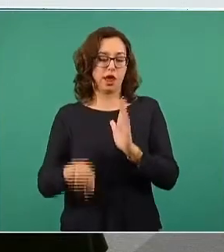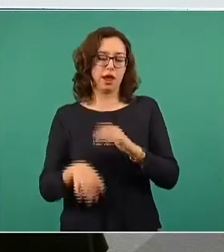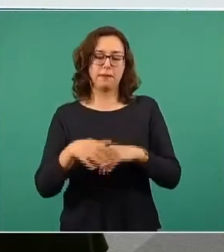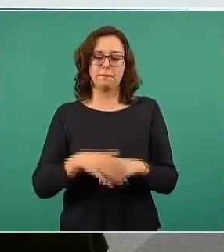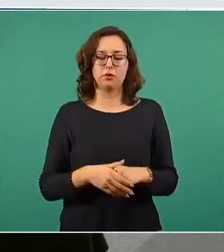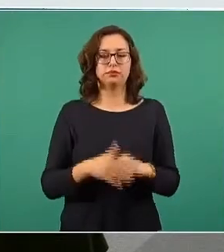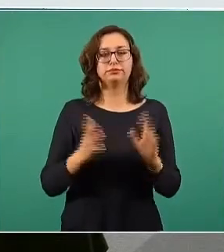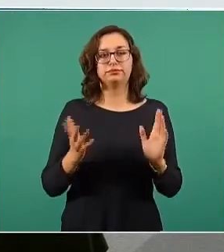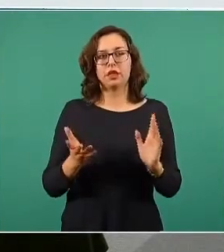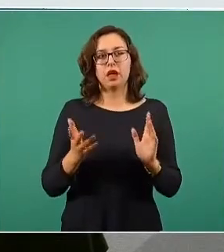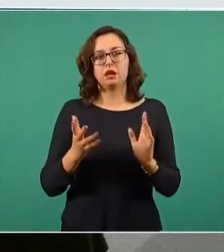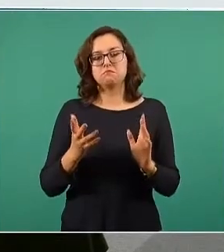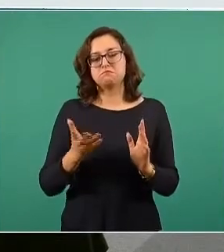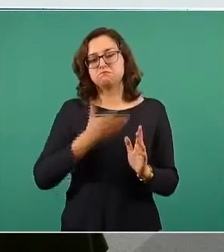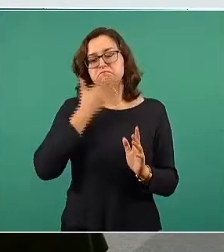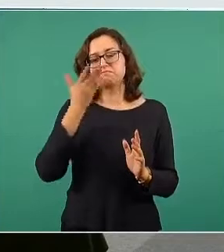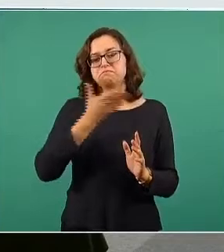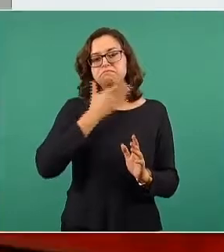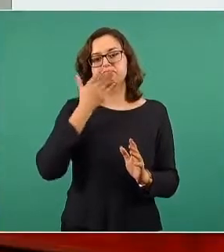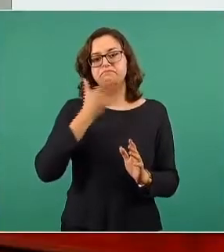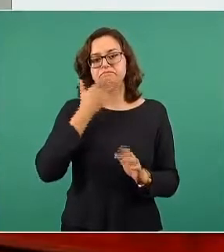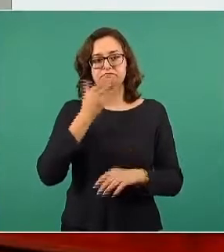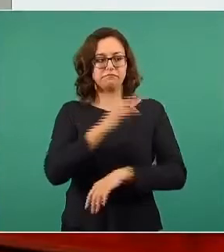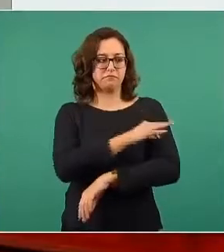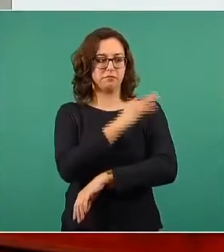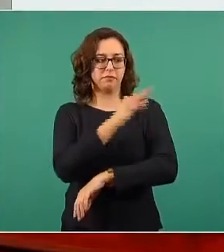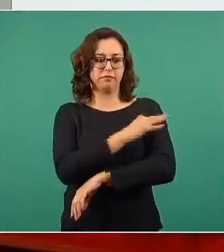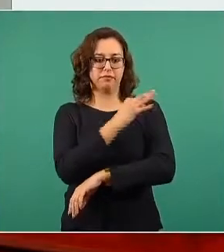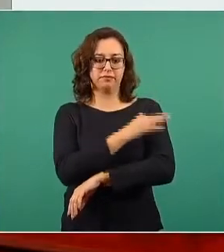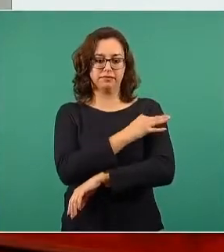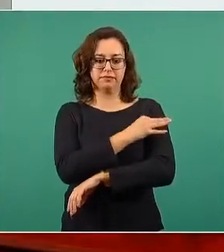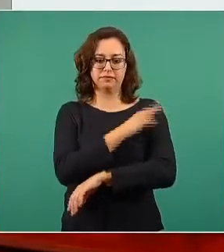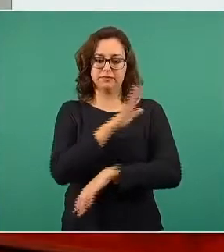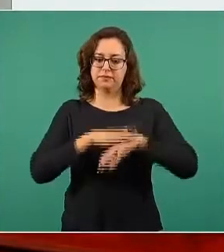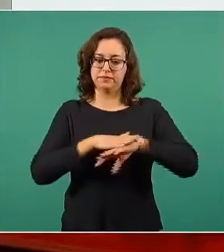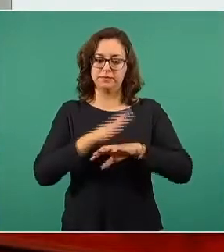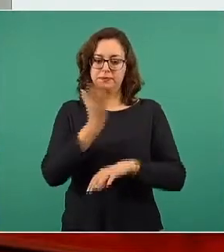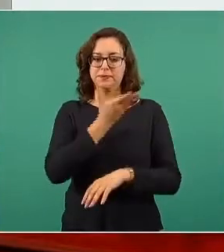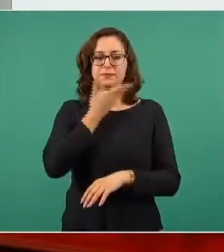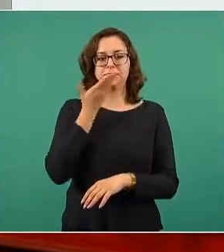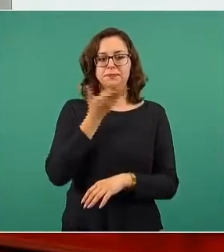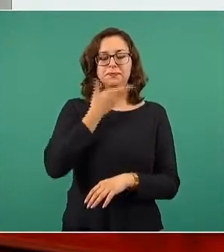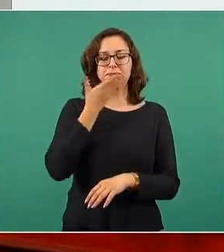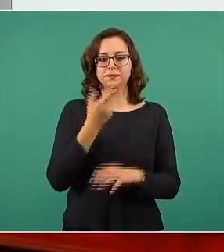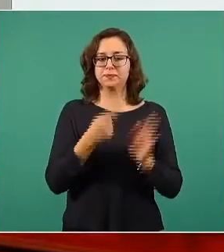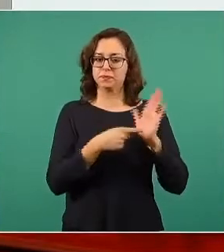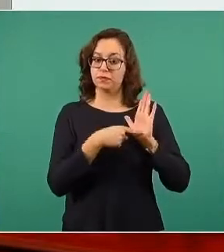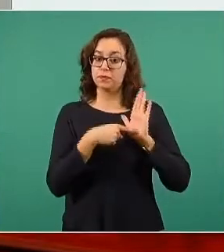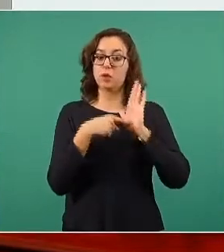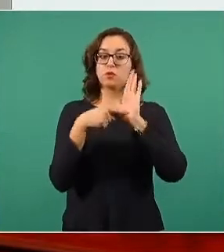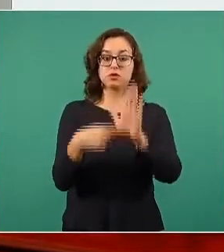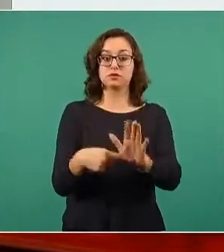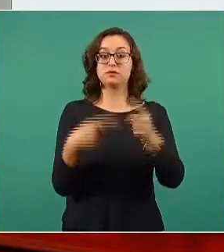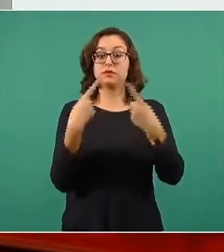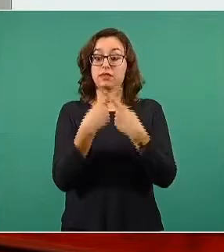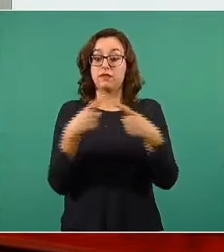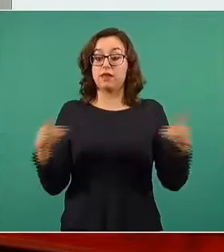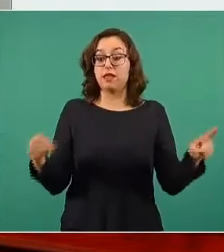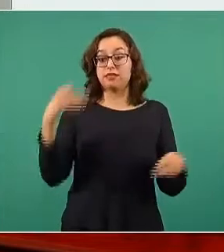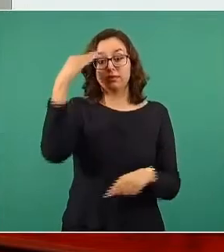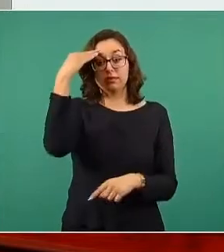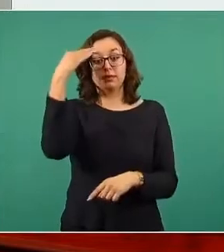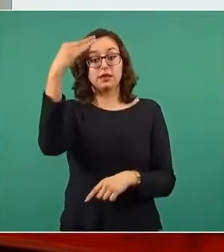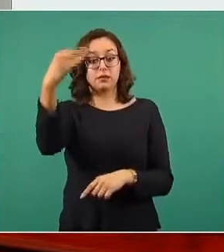ejemplos más comunes, no solo porque son las vacunas que hasta el momento han sido más utilizadas, sino porque ilustran esta diferencia